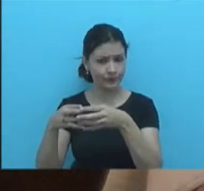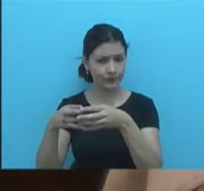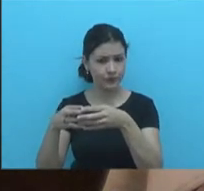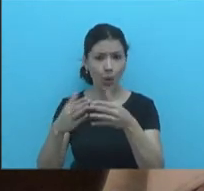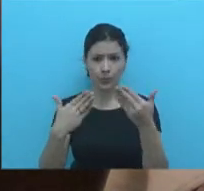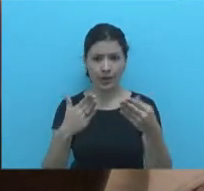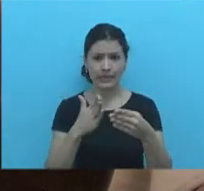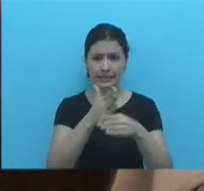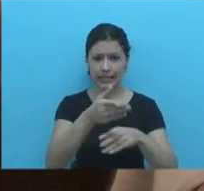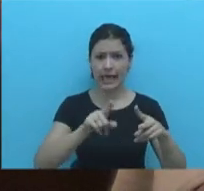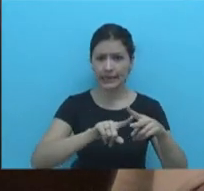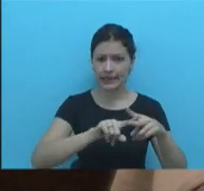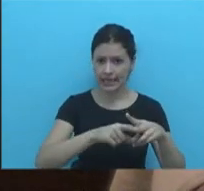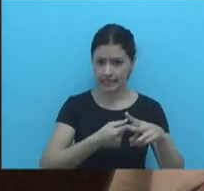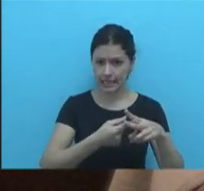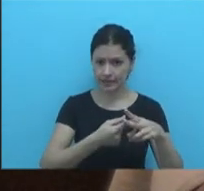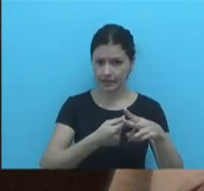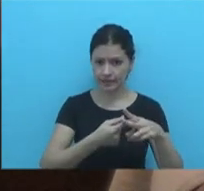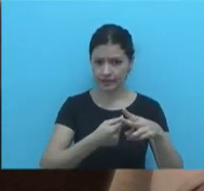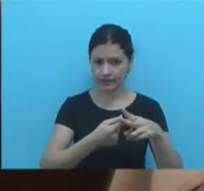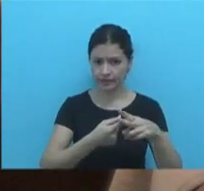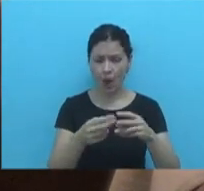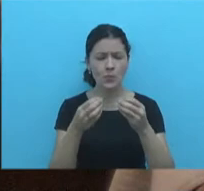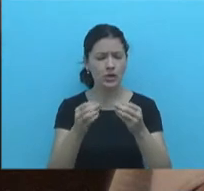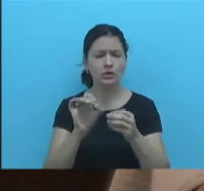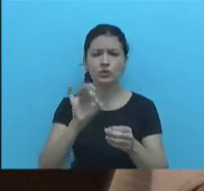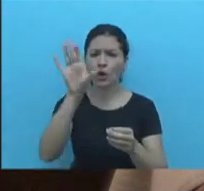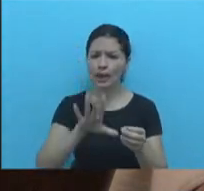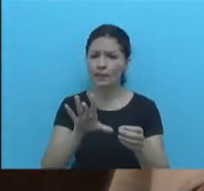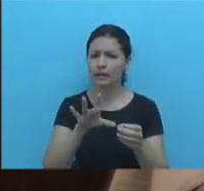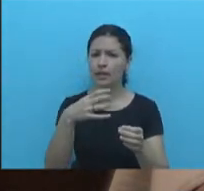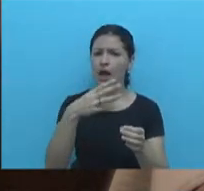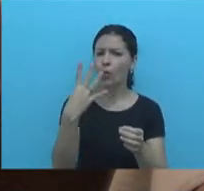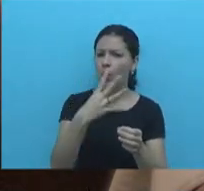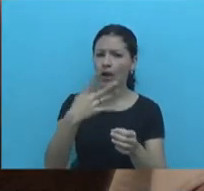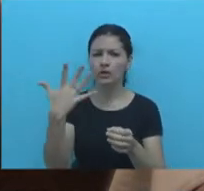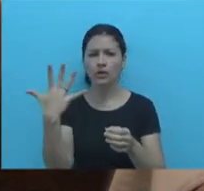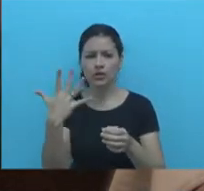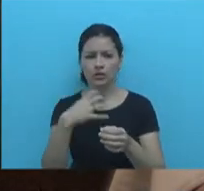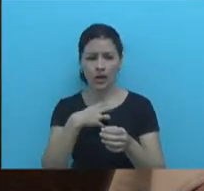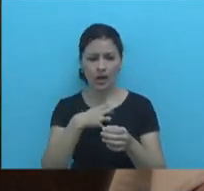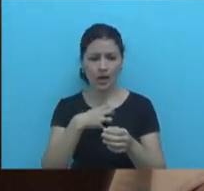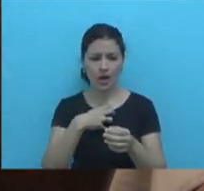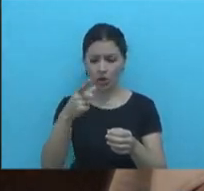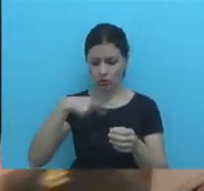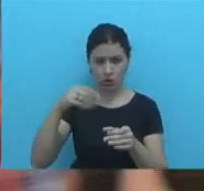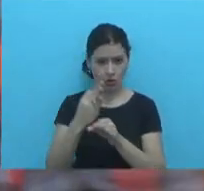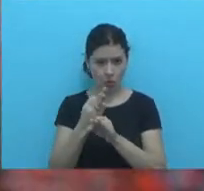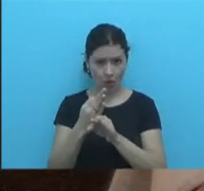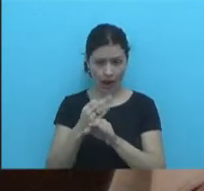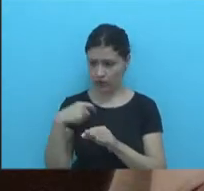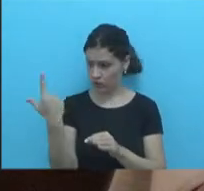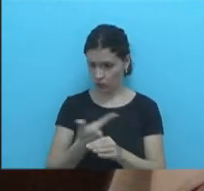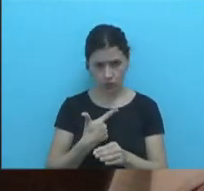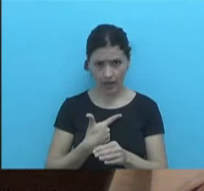este taller. ¿Por qué motivo solamente ese 2 años? Solo tenemos un taller en nuestra escuela que